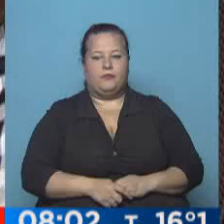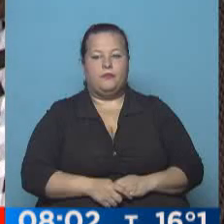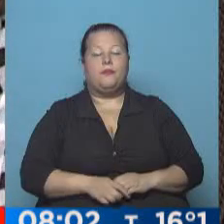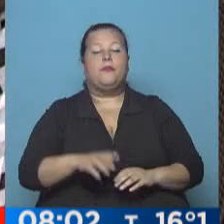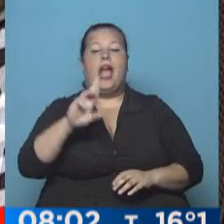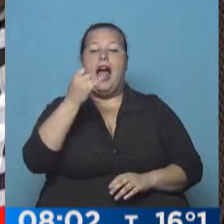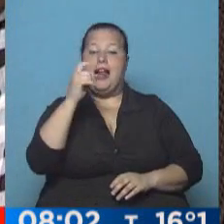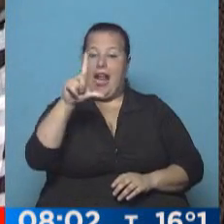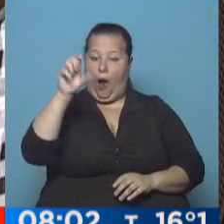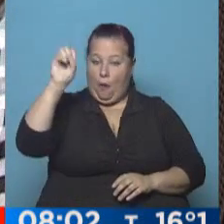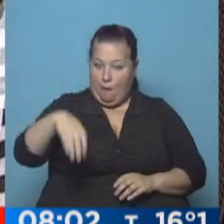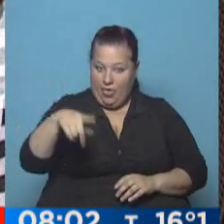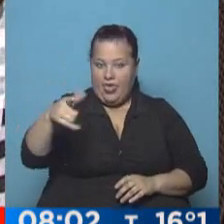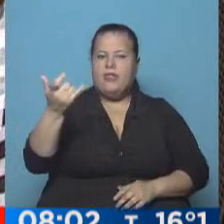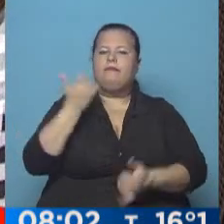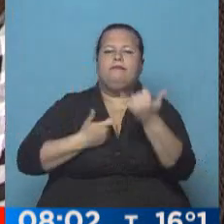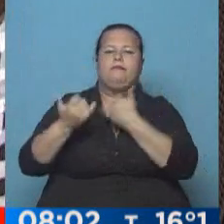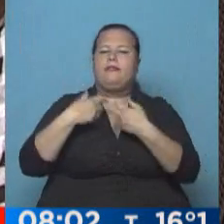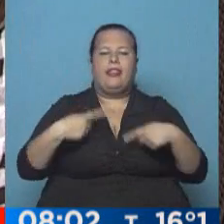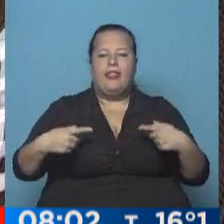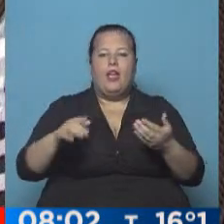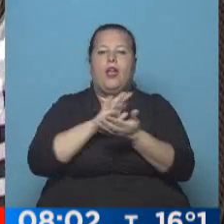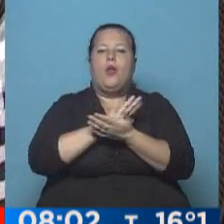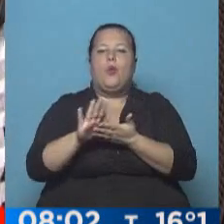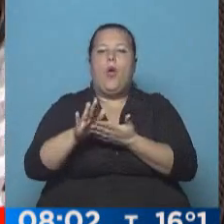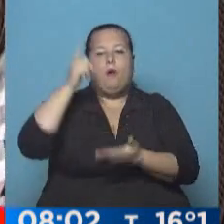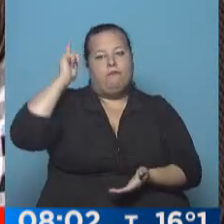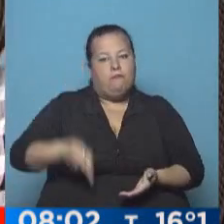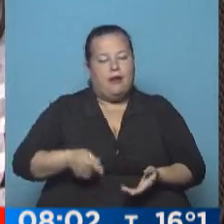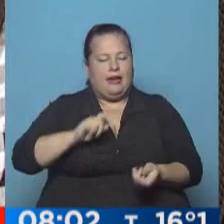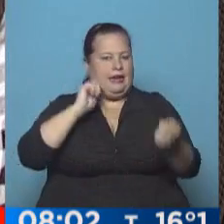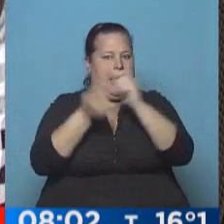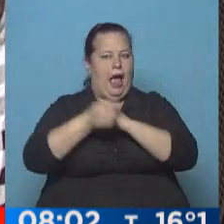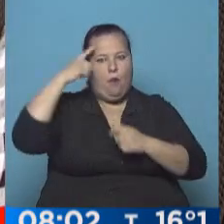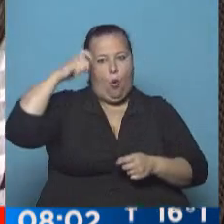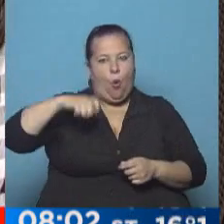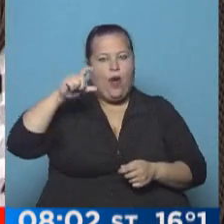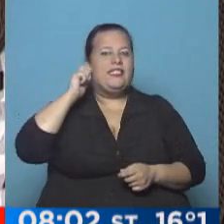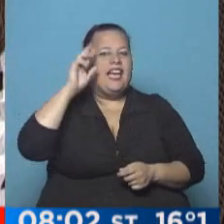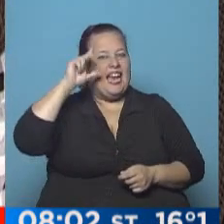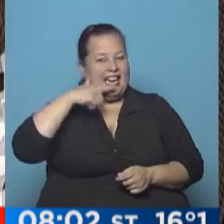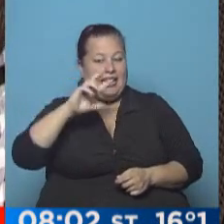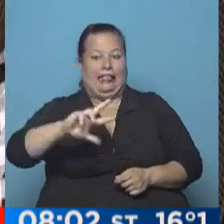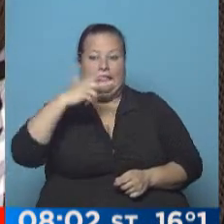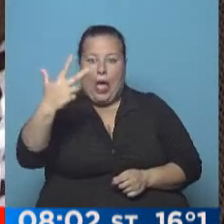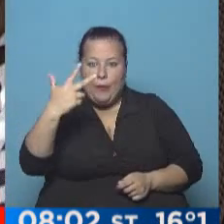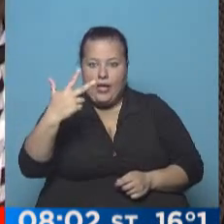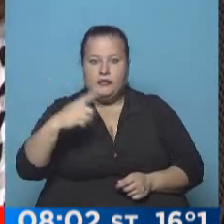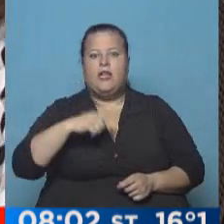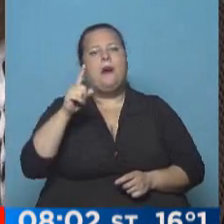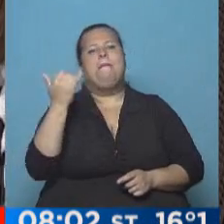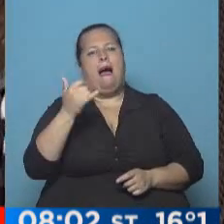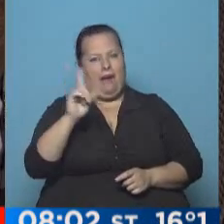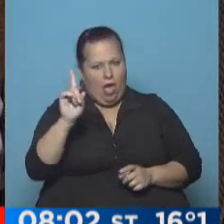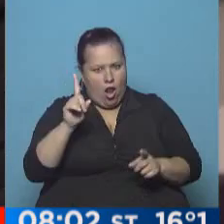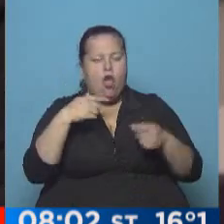raúl dellatorre está con nosotros para hablar del nuevo fallo que le da un revés al juez griesa es el tercero consecutivo pero no es menor